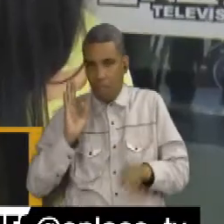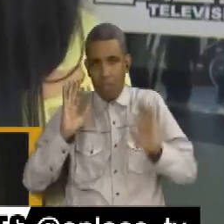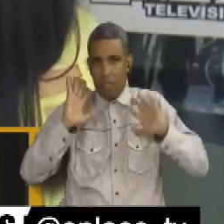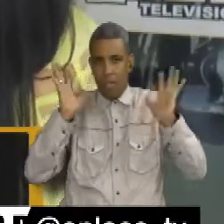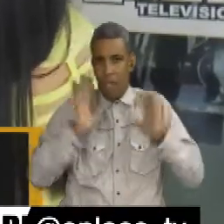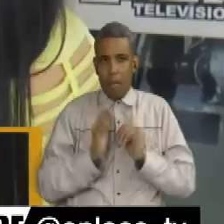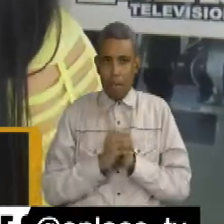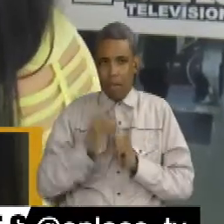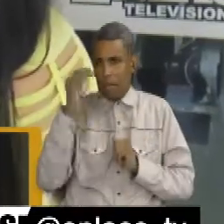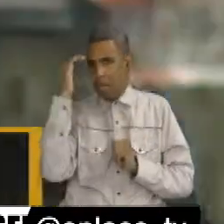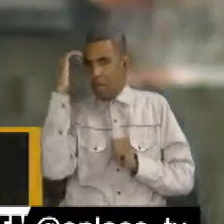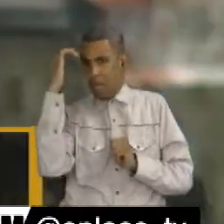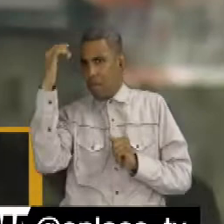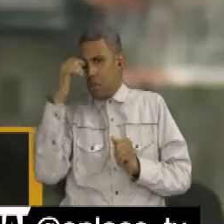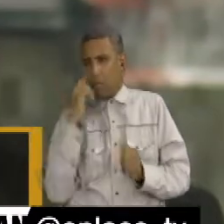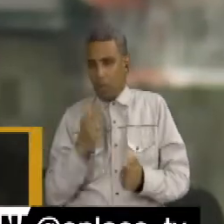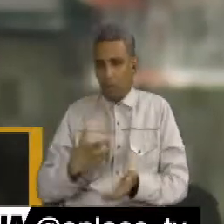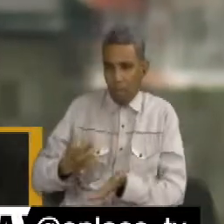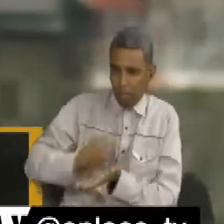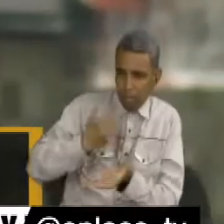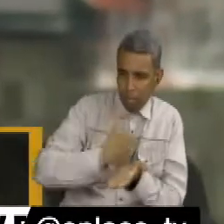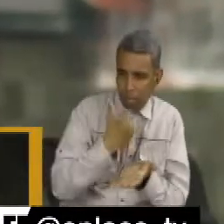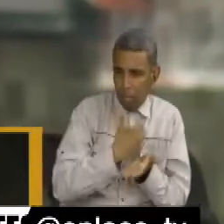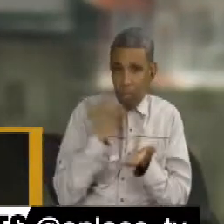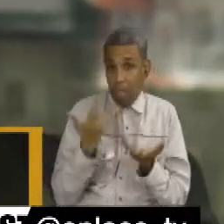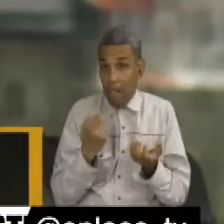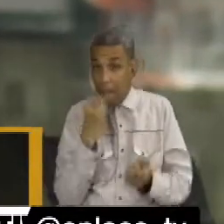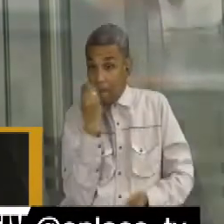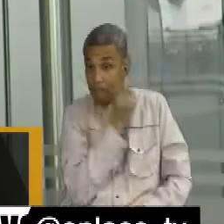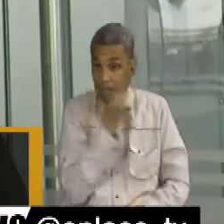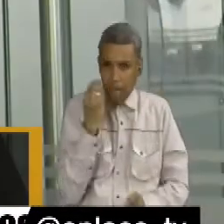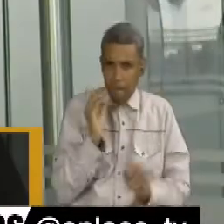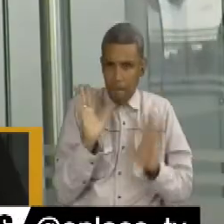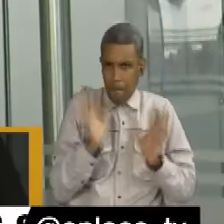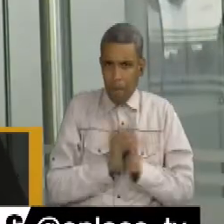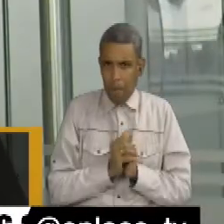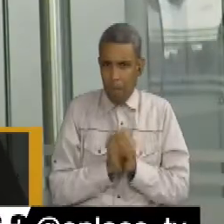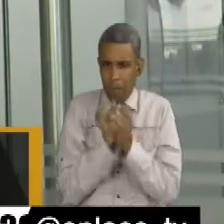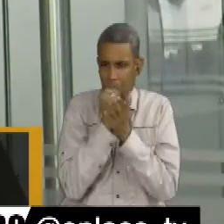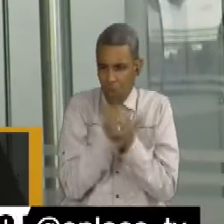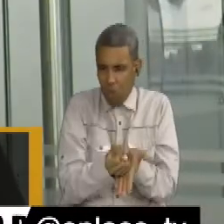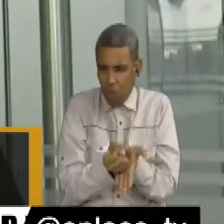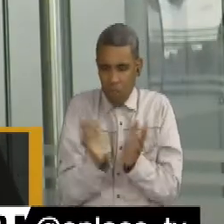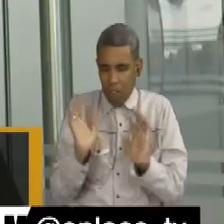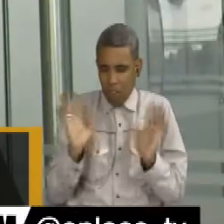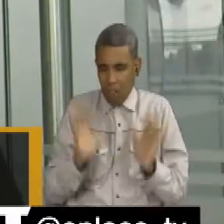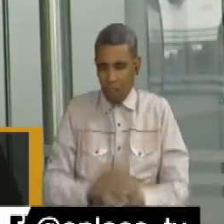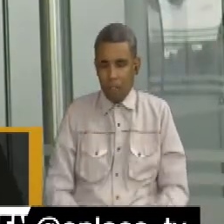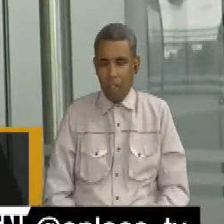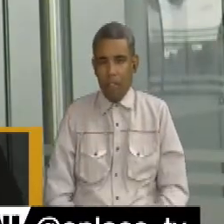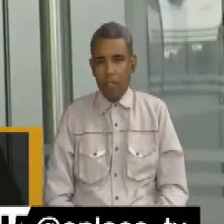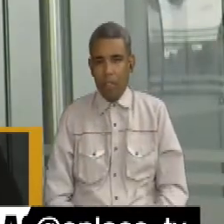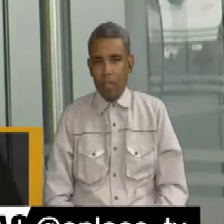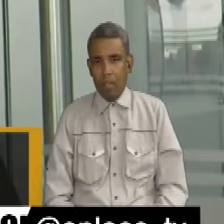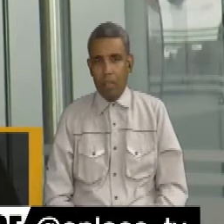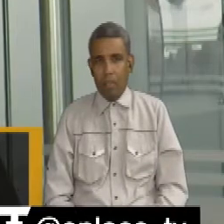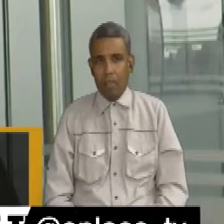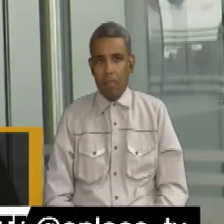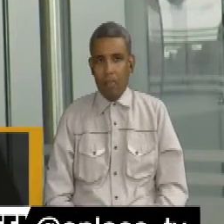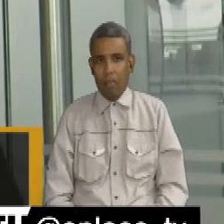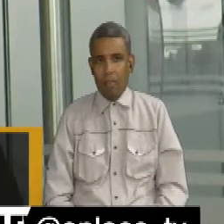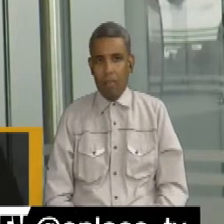por un Futuro es una actividad sin ánimo de lucro. Estamos con la presencia generosa y voluntaria,